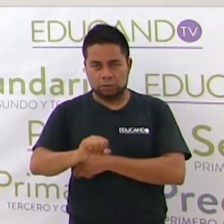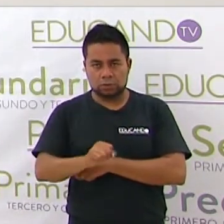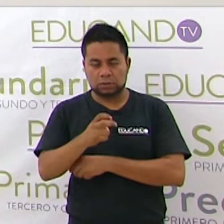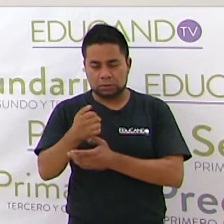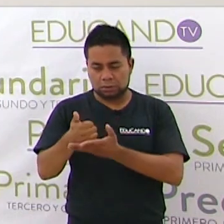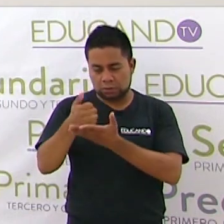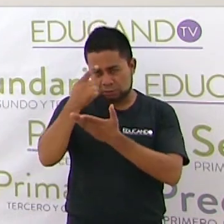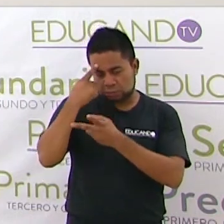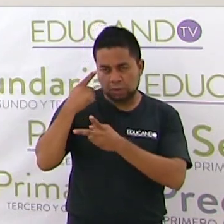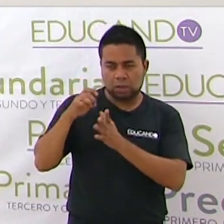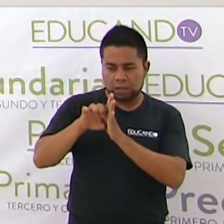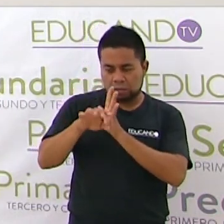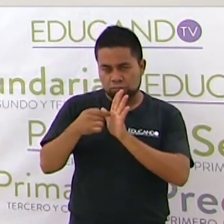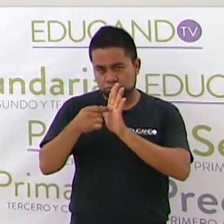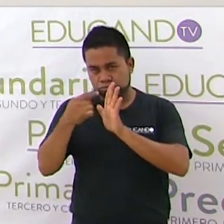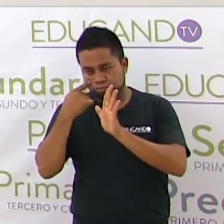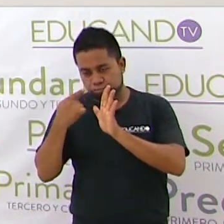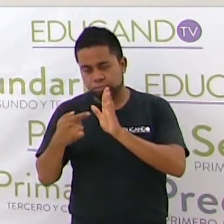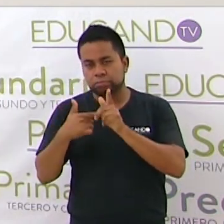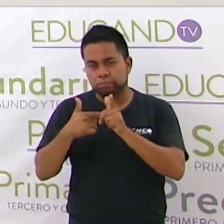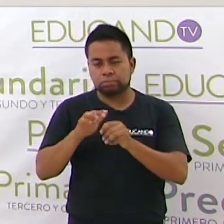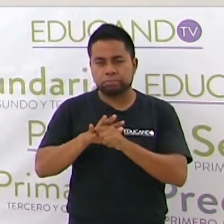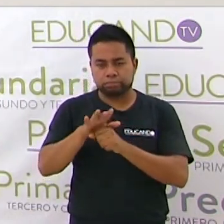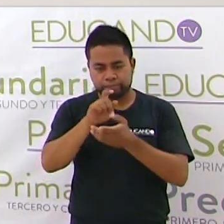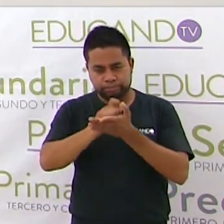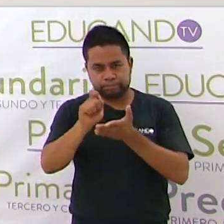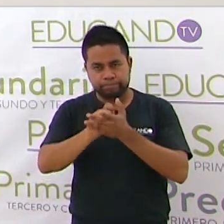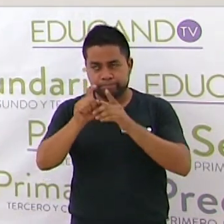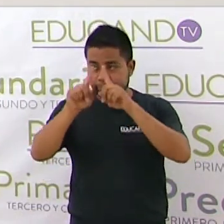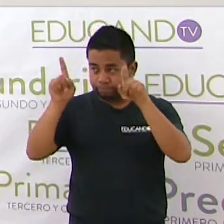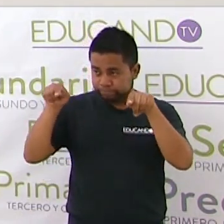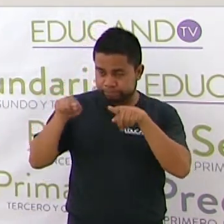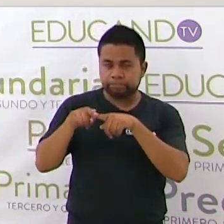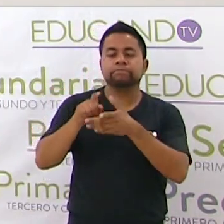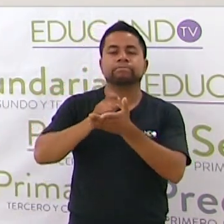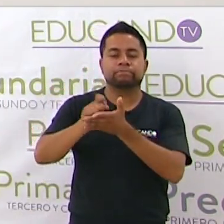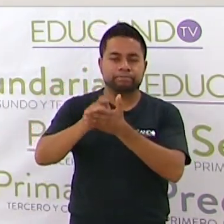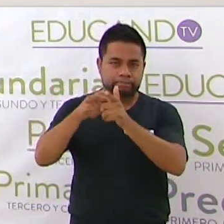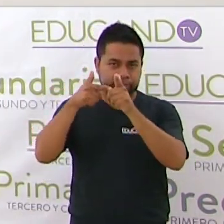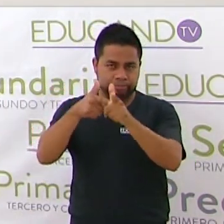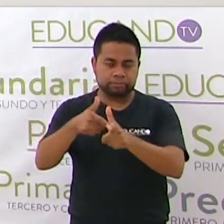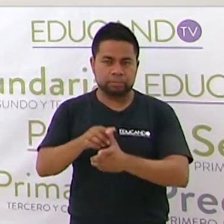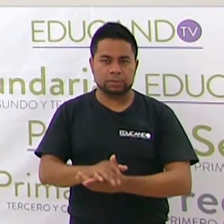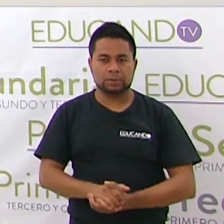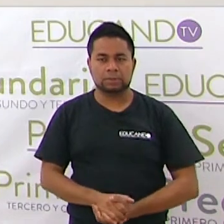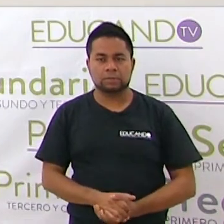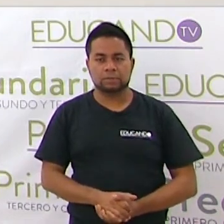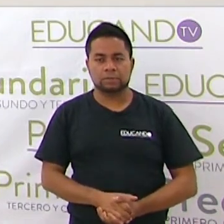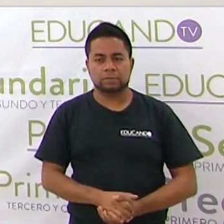para ejemplificar, para poder seguir aquí trabajando en el pizarrón. Vamos a poner un poquito